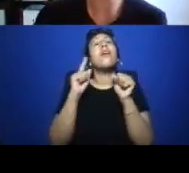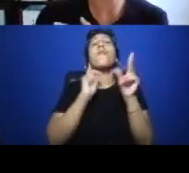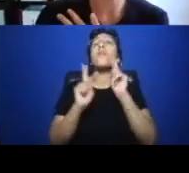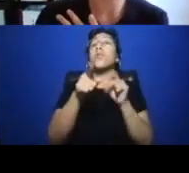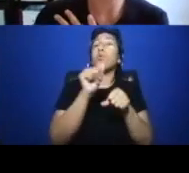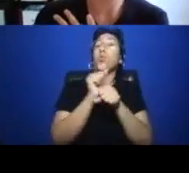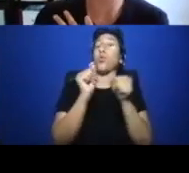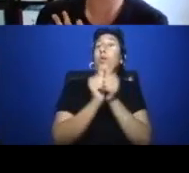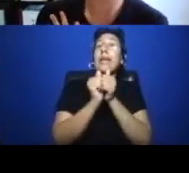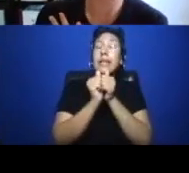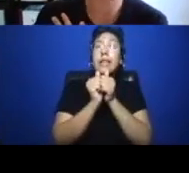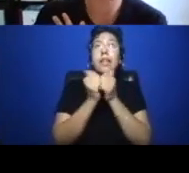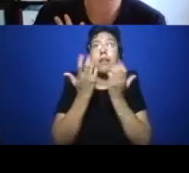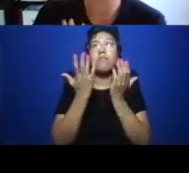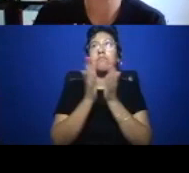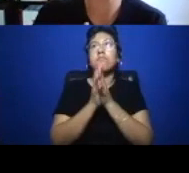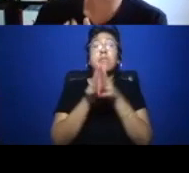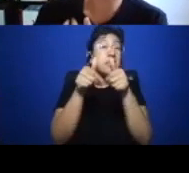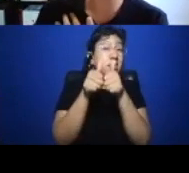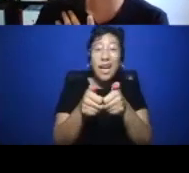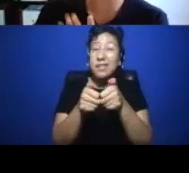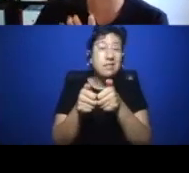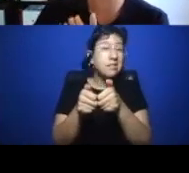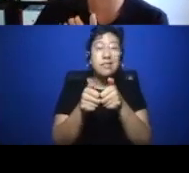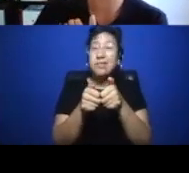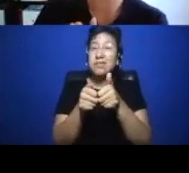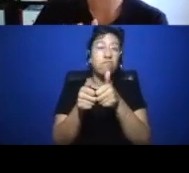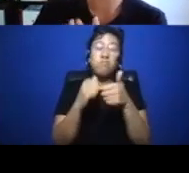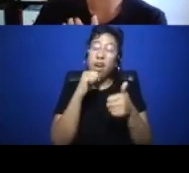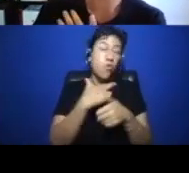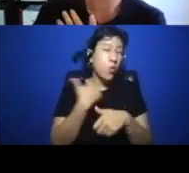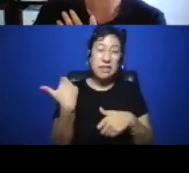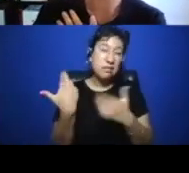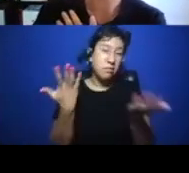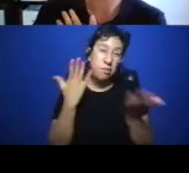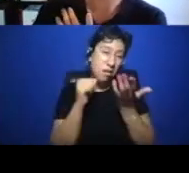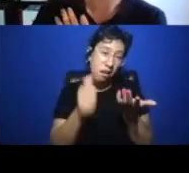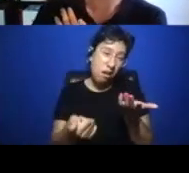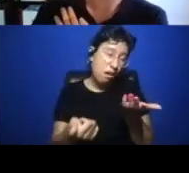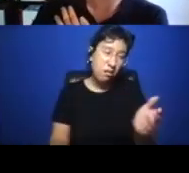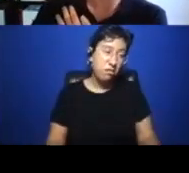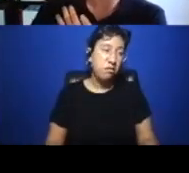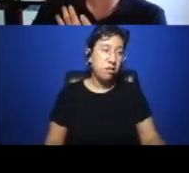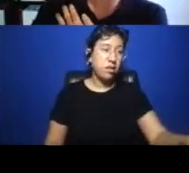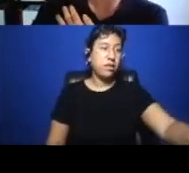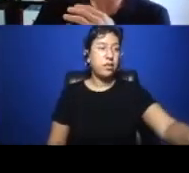estás trabajando, que los mensajes de texto no es tanto como un riesgo para ellos,